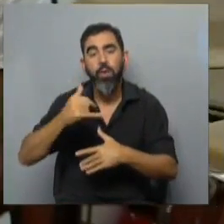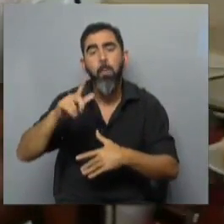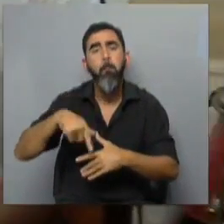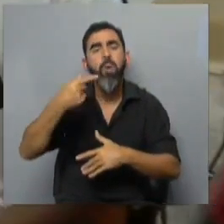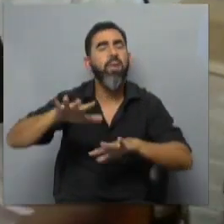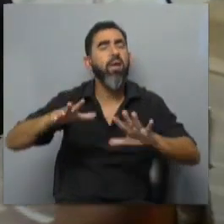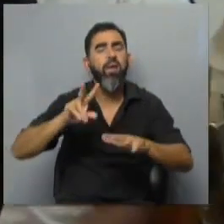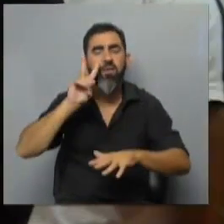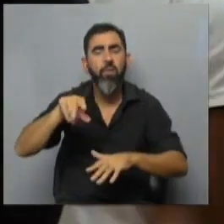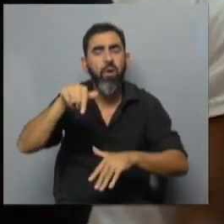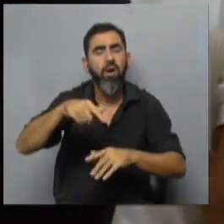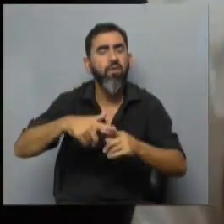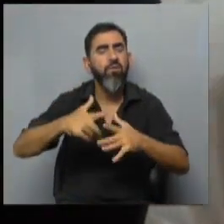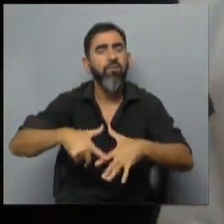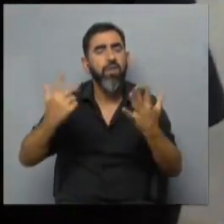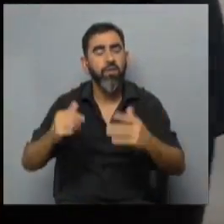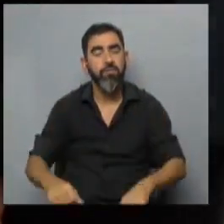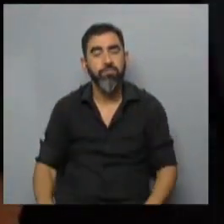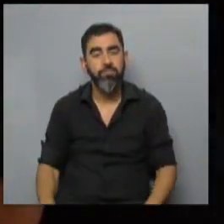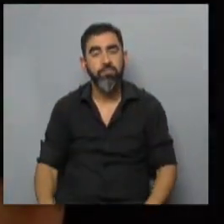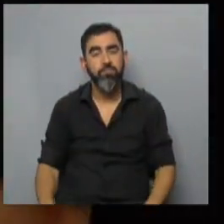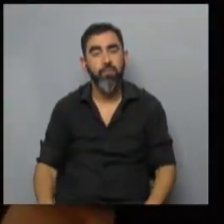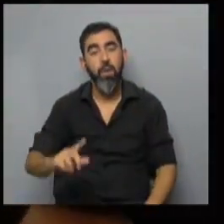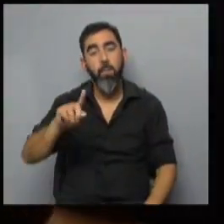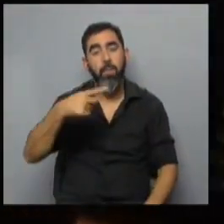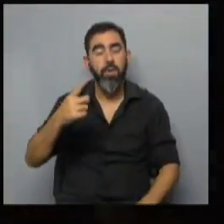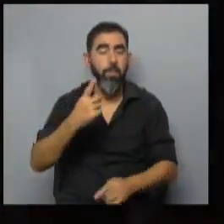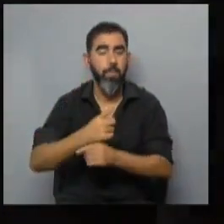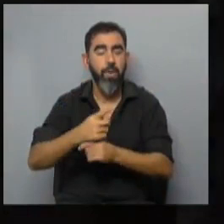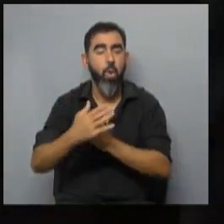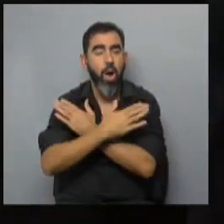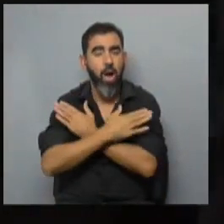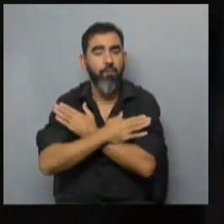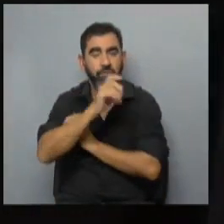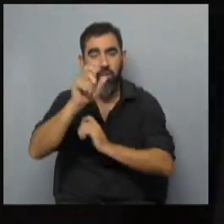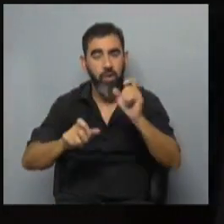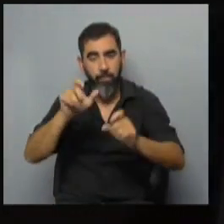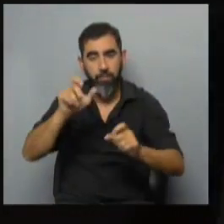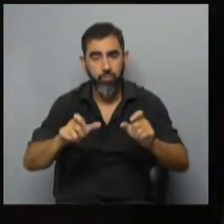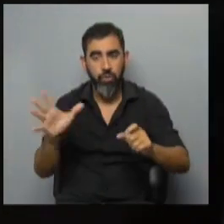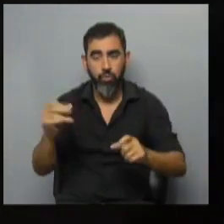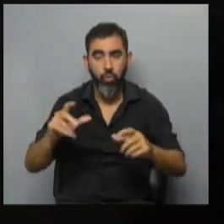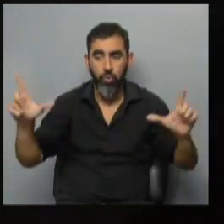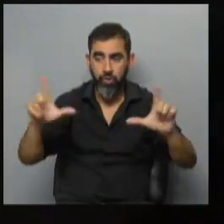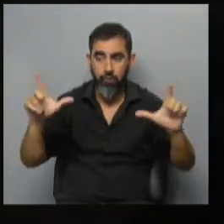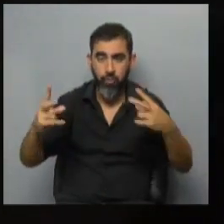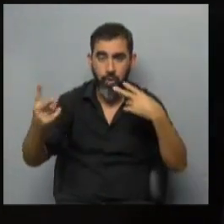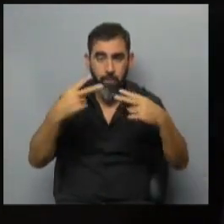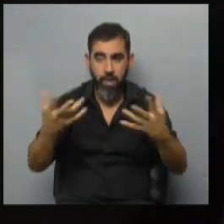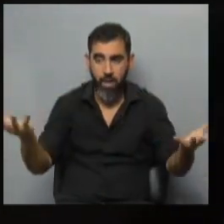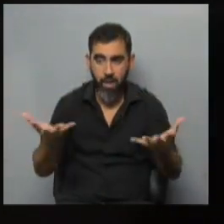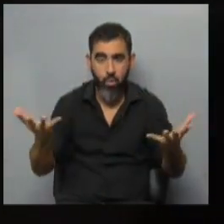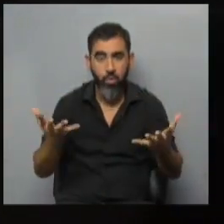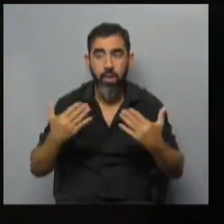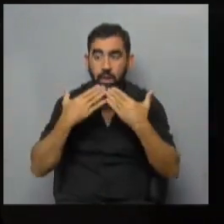mañana que íbamos a ver mañana en este festejo bueno mañana primeramente es un gran abrazo un gran saludo a toda la gente el sector lo que están televisivos que están mirando este